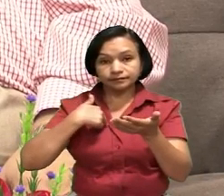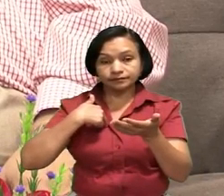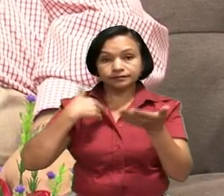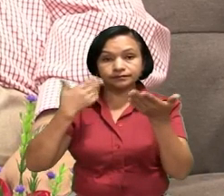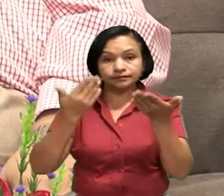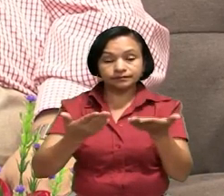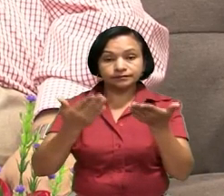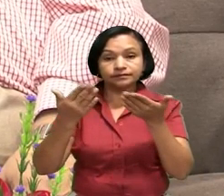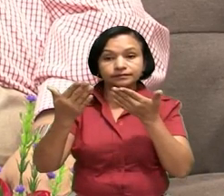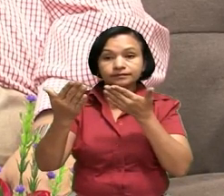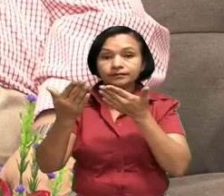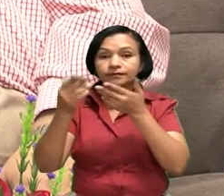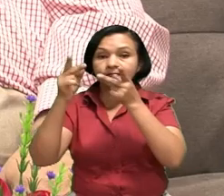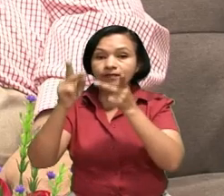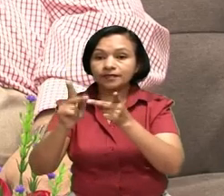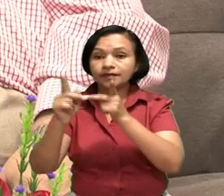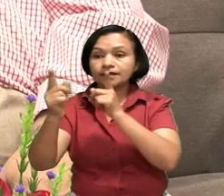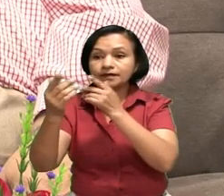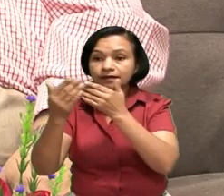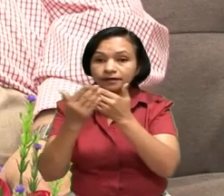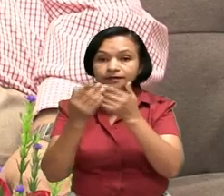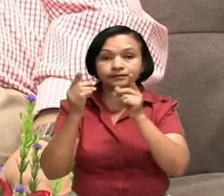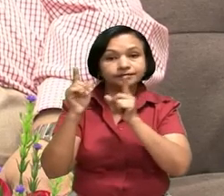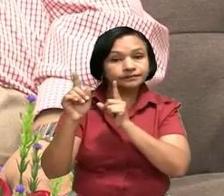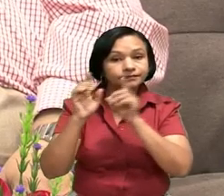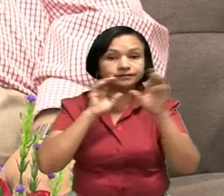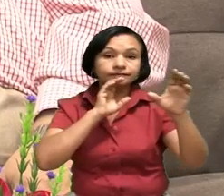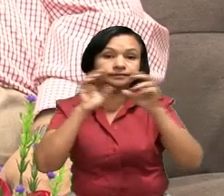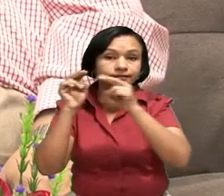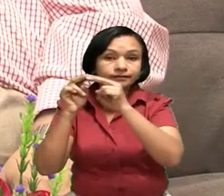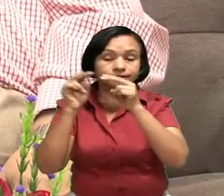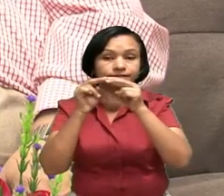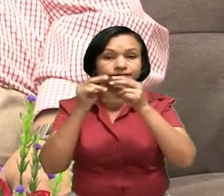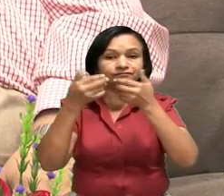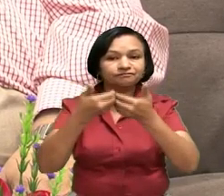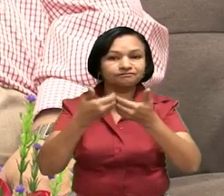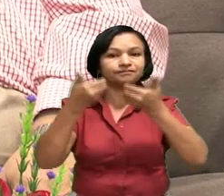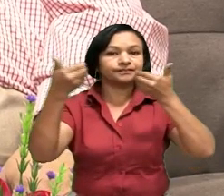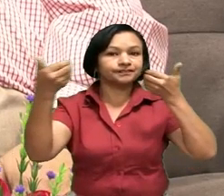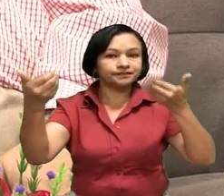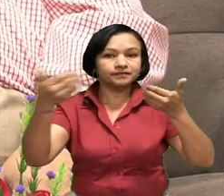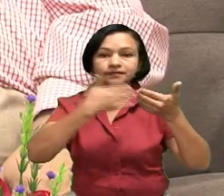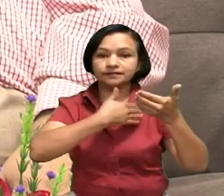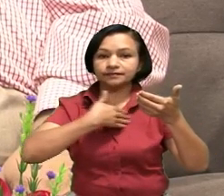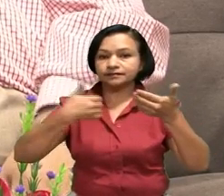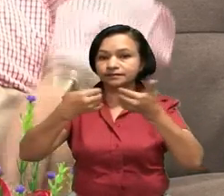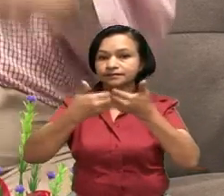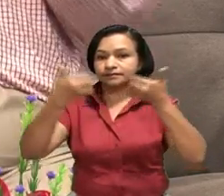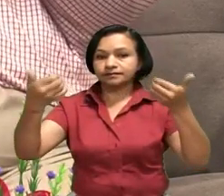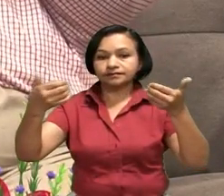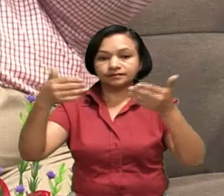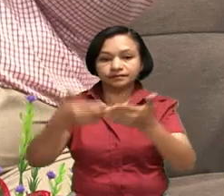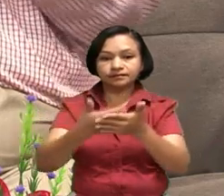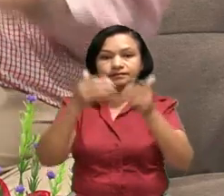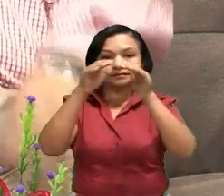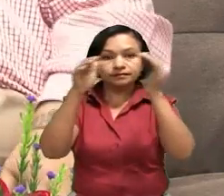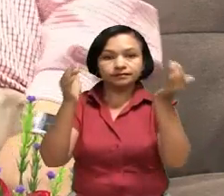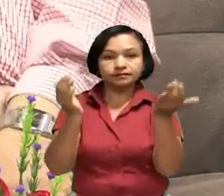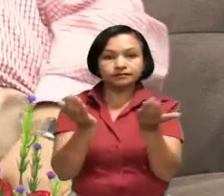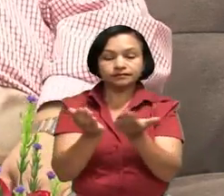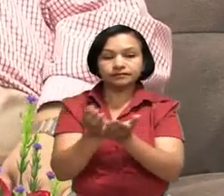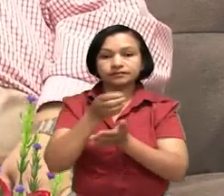acercar a las personas terminó alejando las y el mundo de la noticia entre